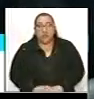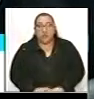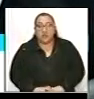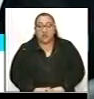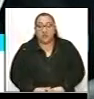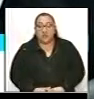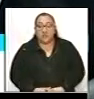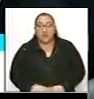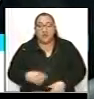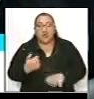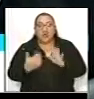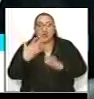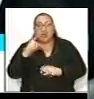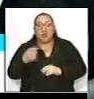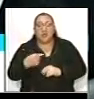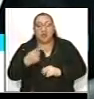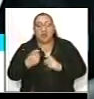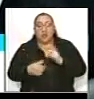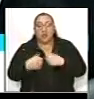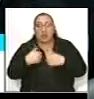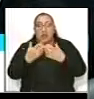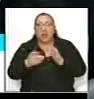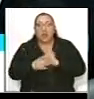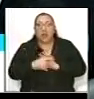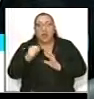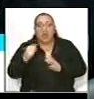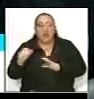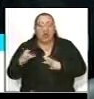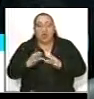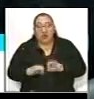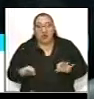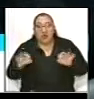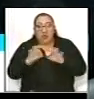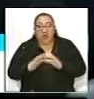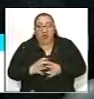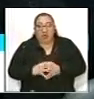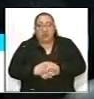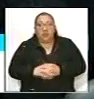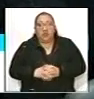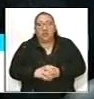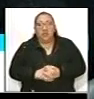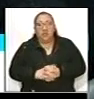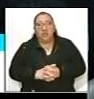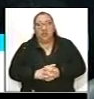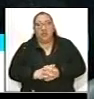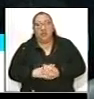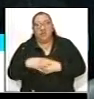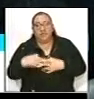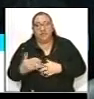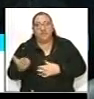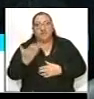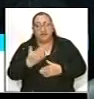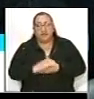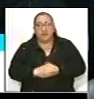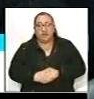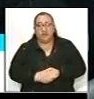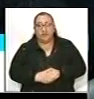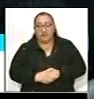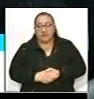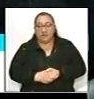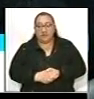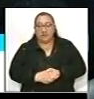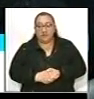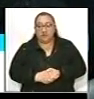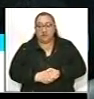15.000 personas que han transferido el derecho, y de estas hay un número importante que ya ha recibido la